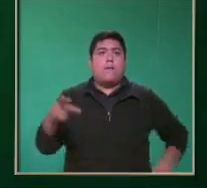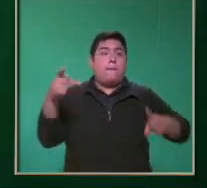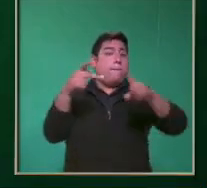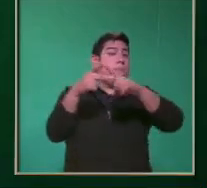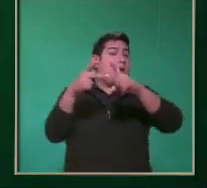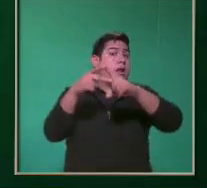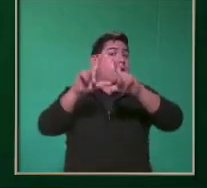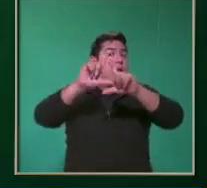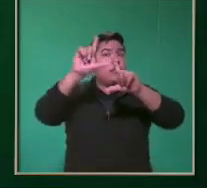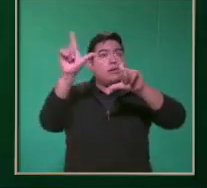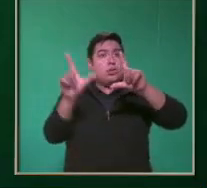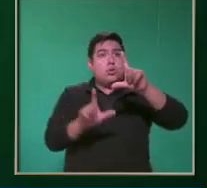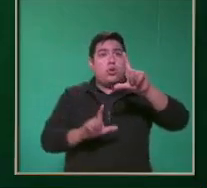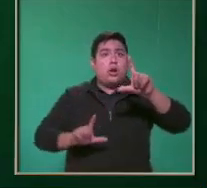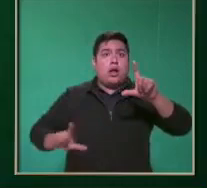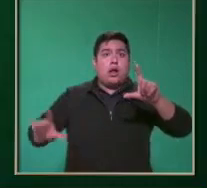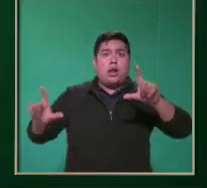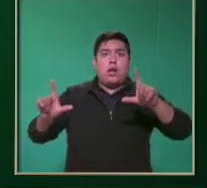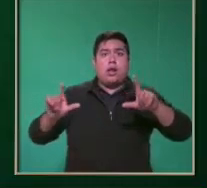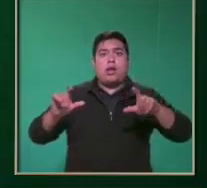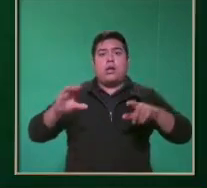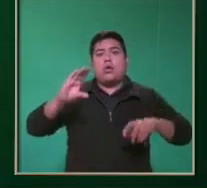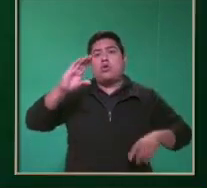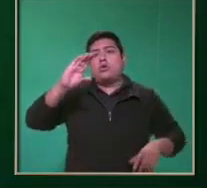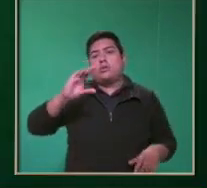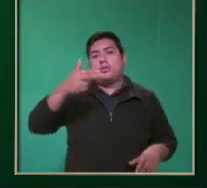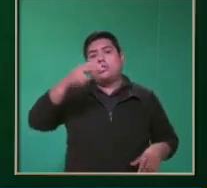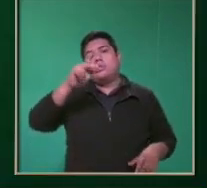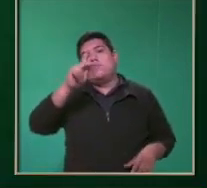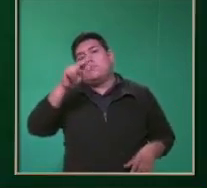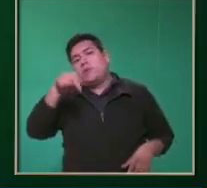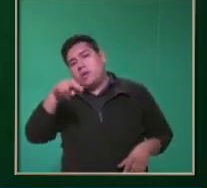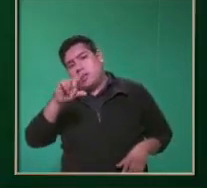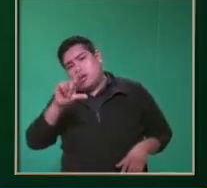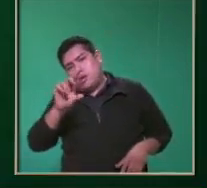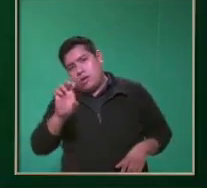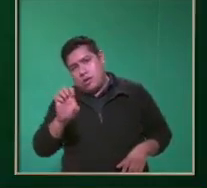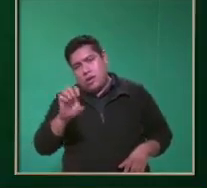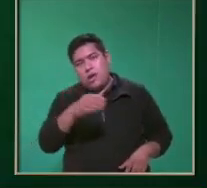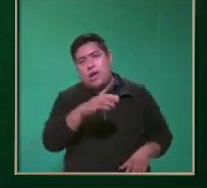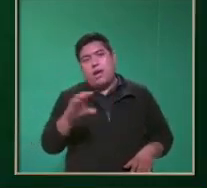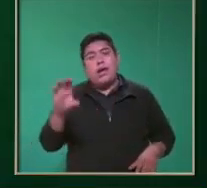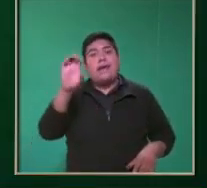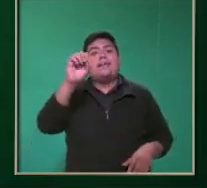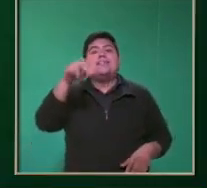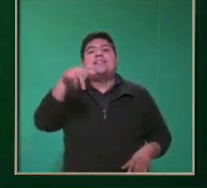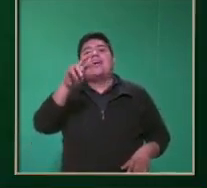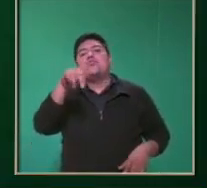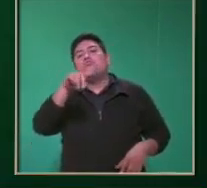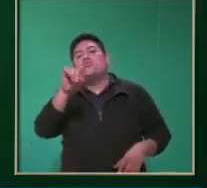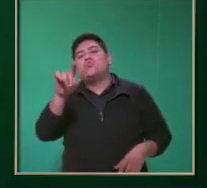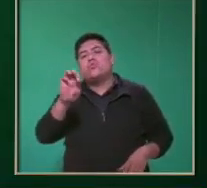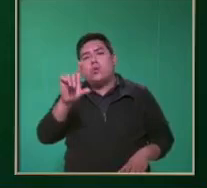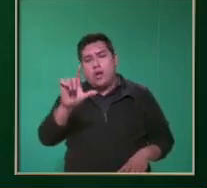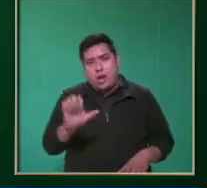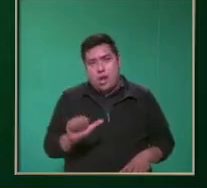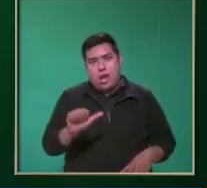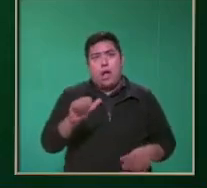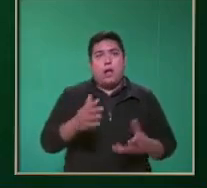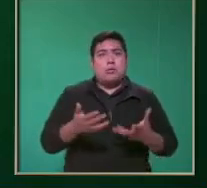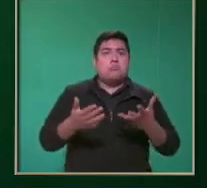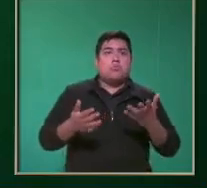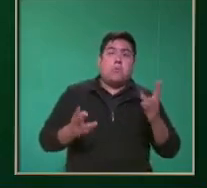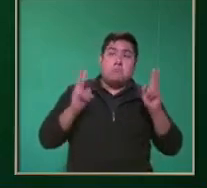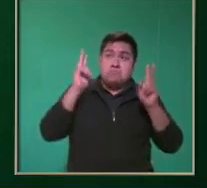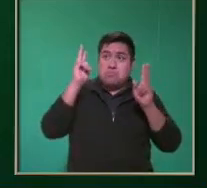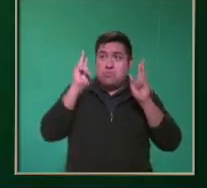de Monterrey. Forma parte de Chipinque, la Estanzuela, que tú puedes visitar en espacios de recreación